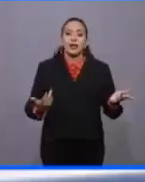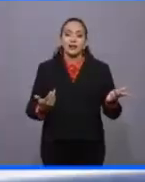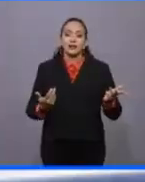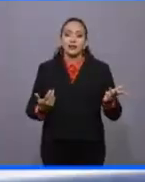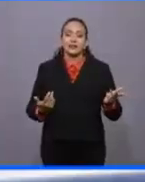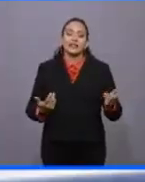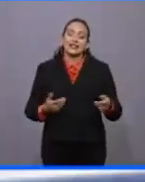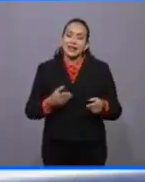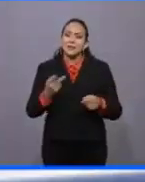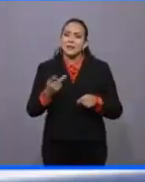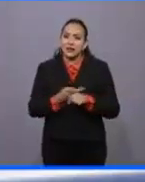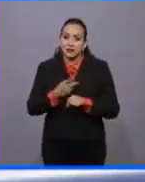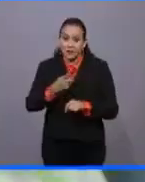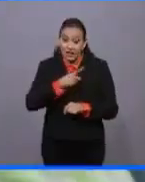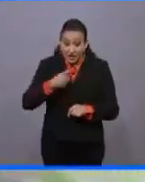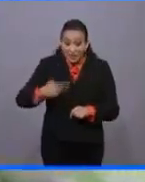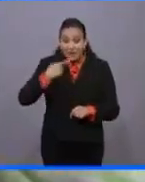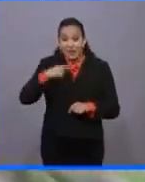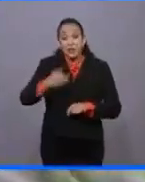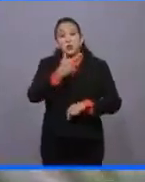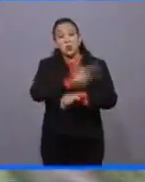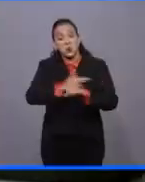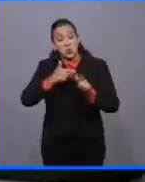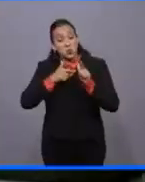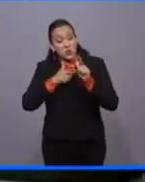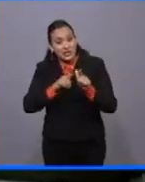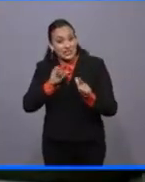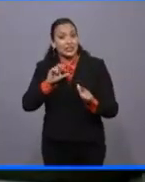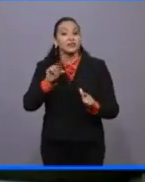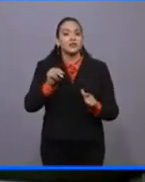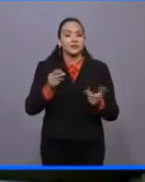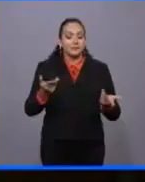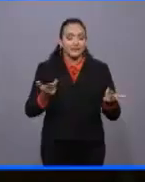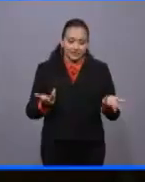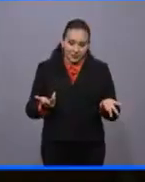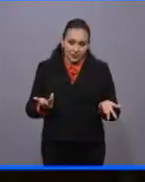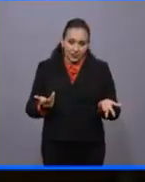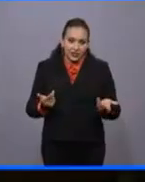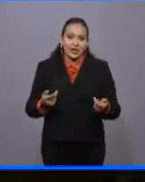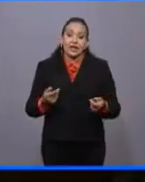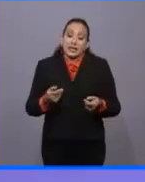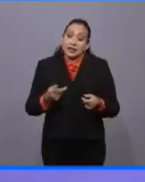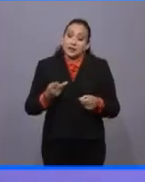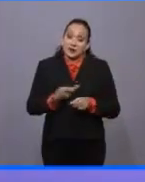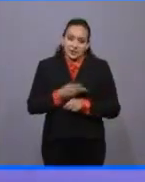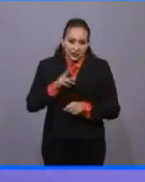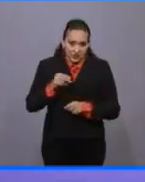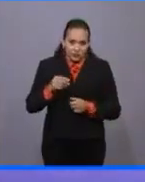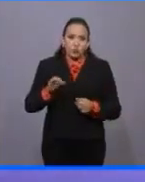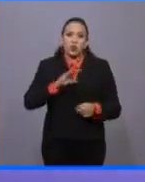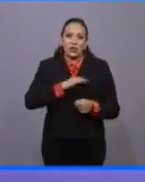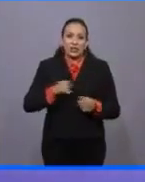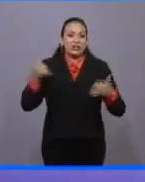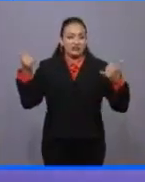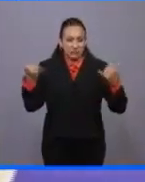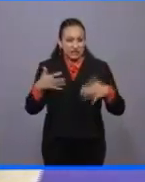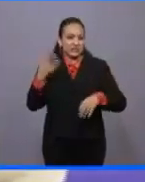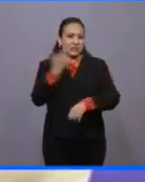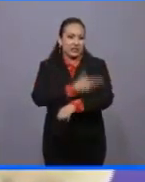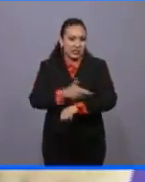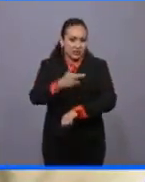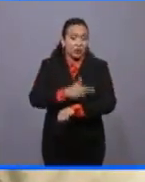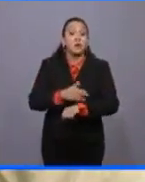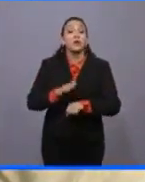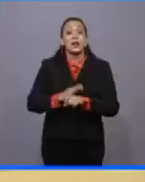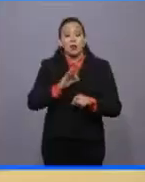la etapa conciliatoria. Pues de lo contrario, se crearían cargas procesales excesivas, ya que se obligaría a